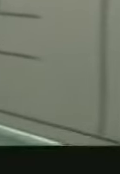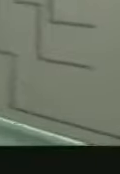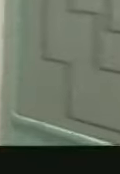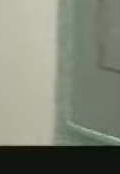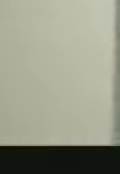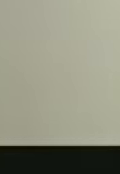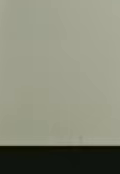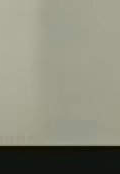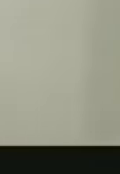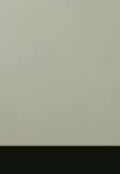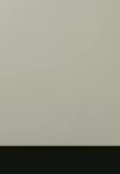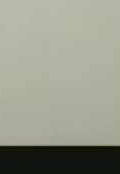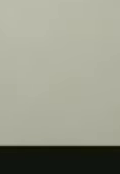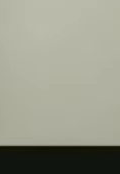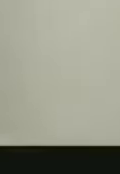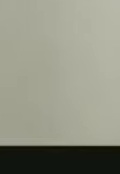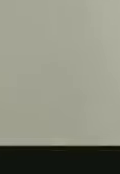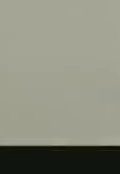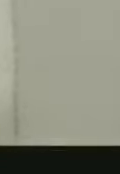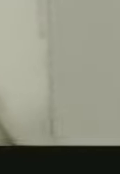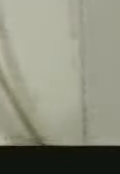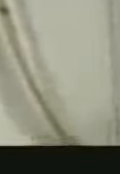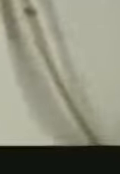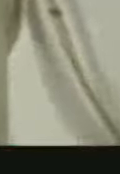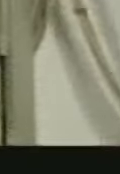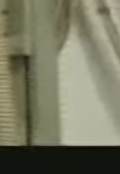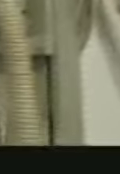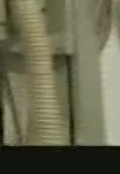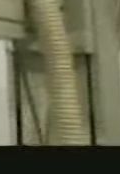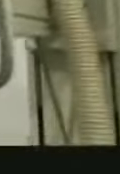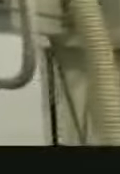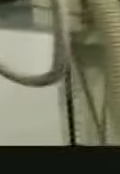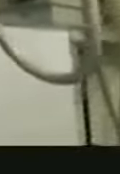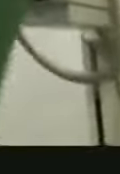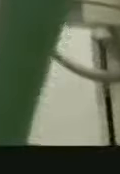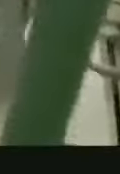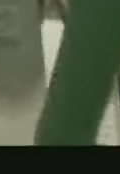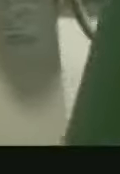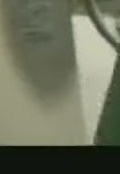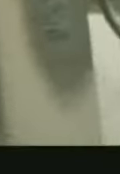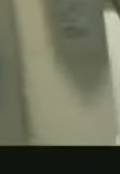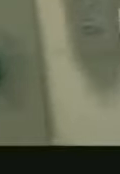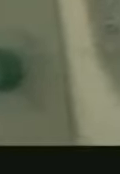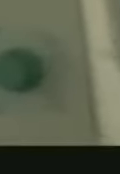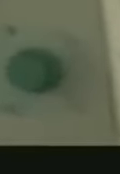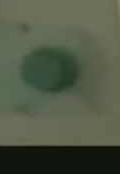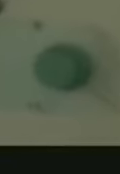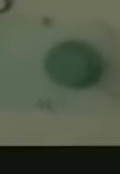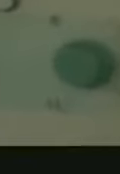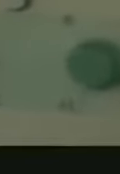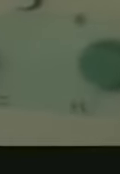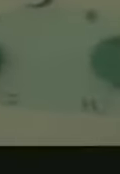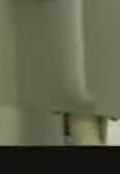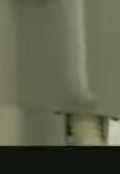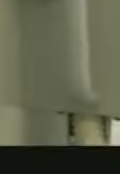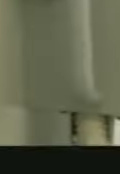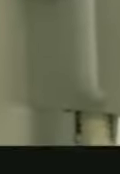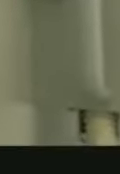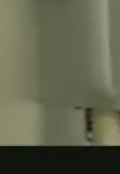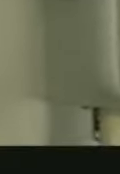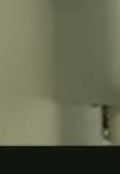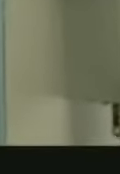este centro de salud que ha brindado atención a los habitantes del municipio Valera con esta reinauguración serán